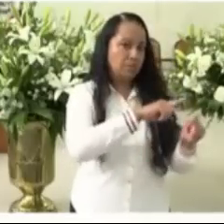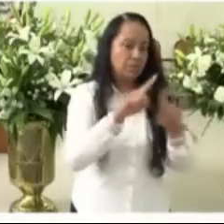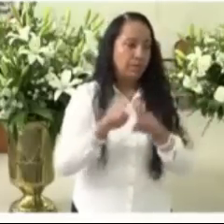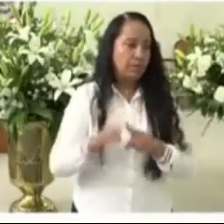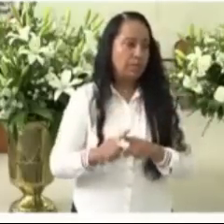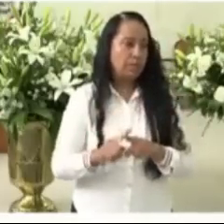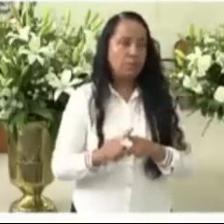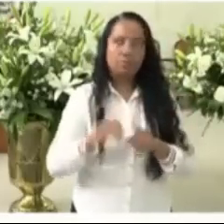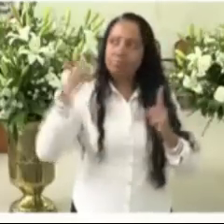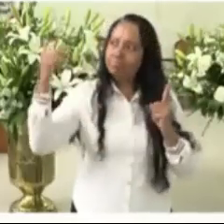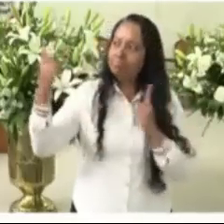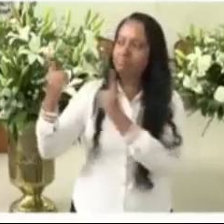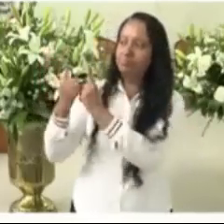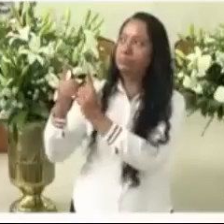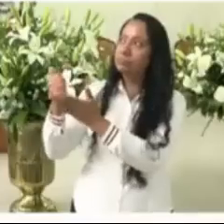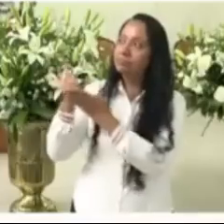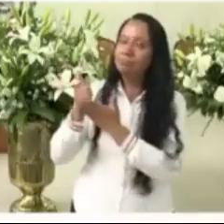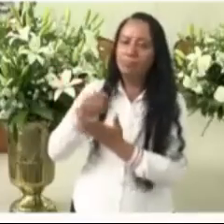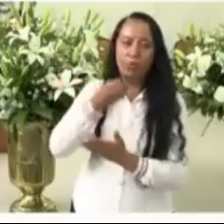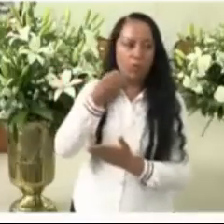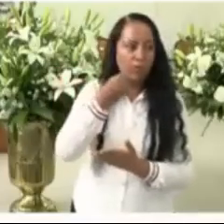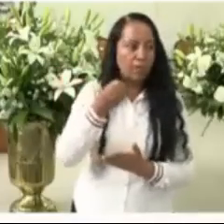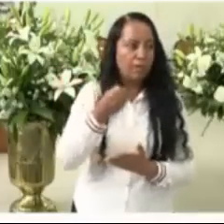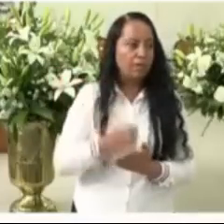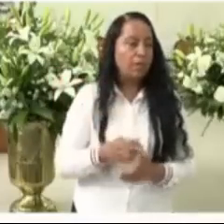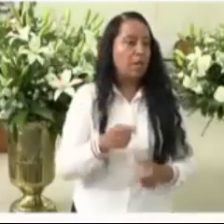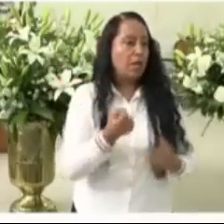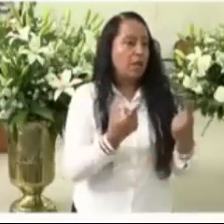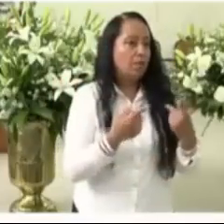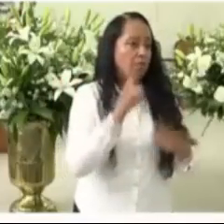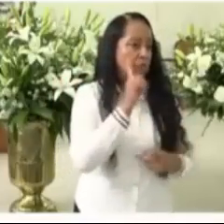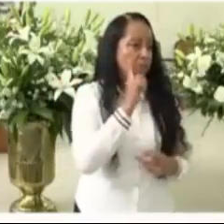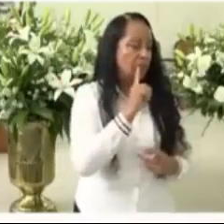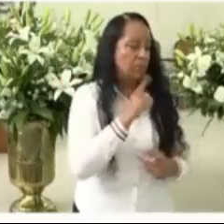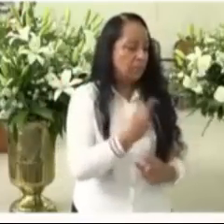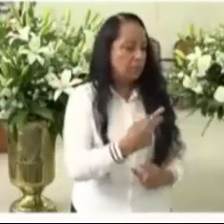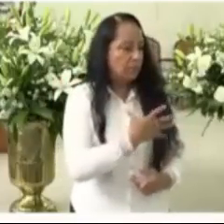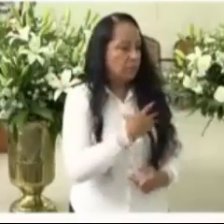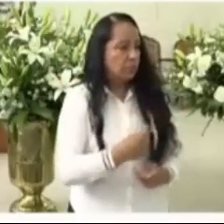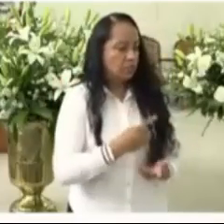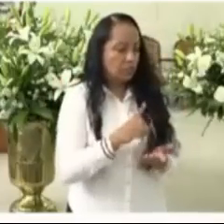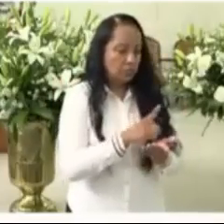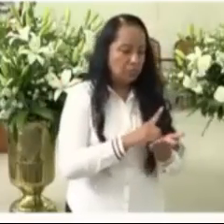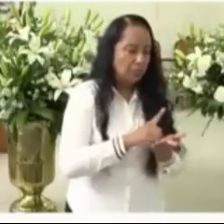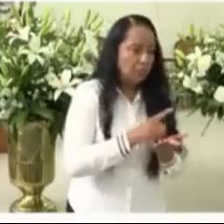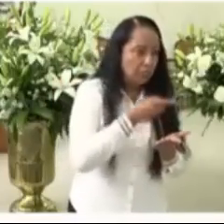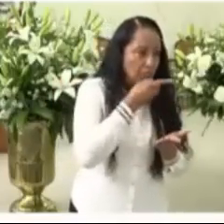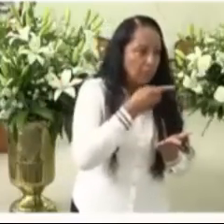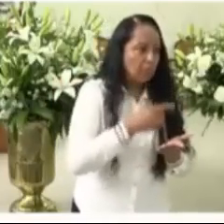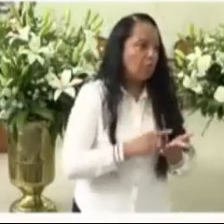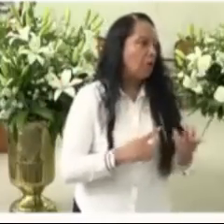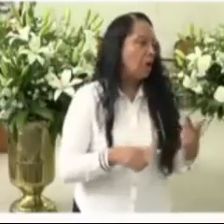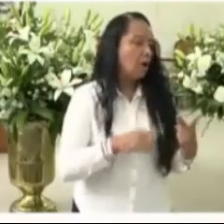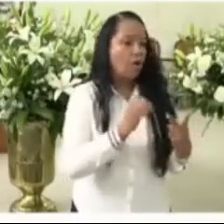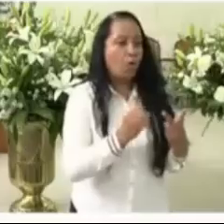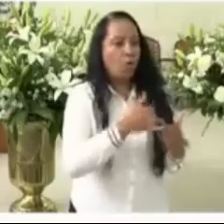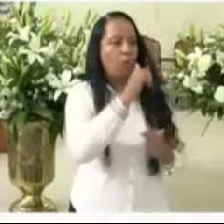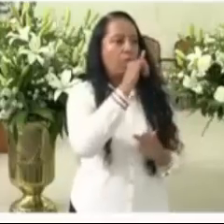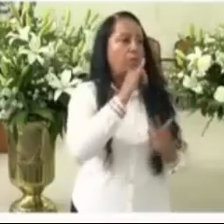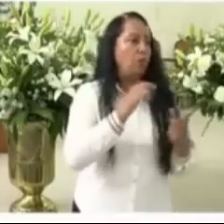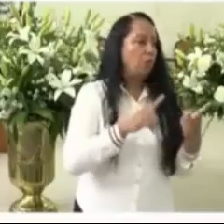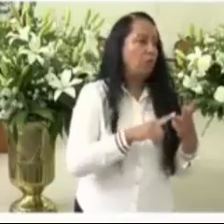del Señor, que ya no podemos más. Y es allí, como dijo Josafat,